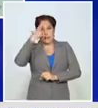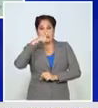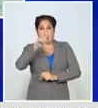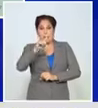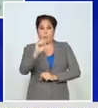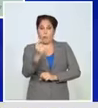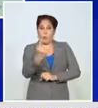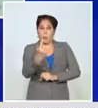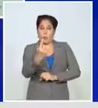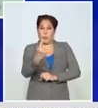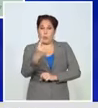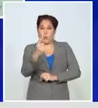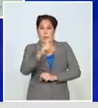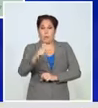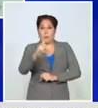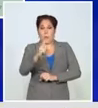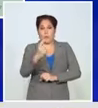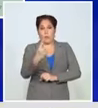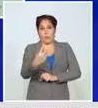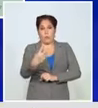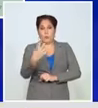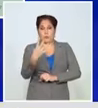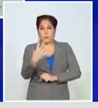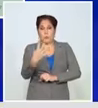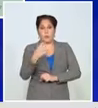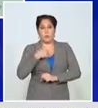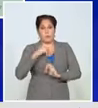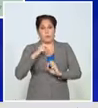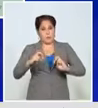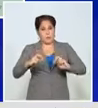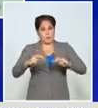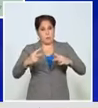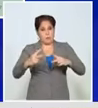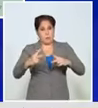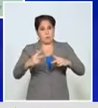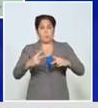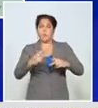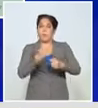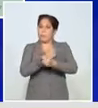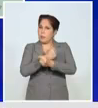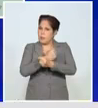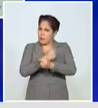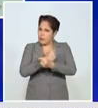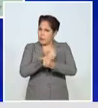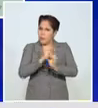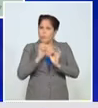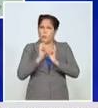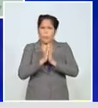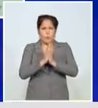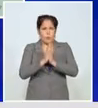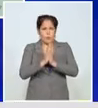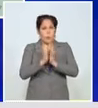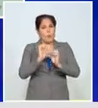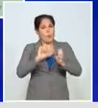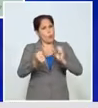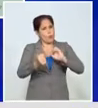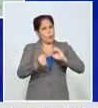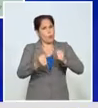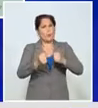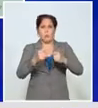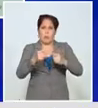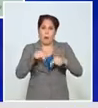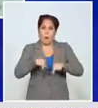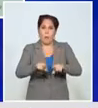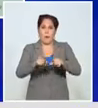y Caimanera con 4. Reitero, mucho riesgo, pero mantiene un control de la pandemia.